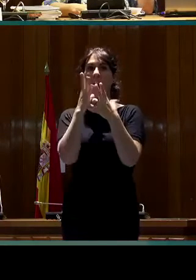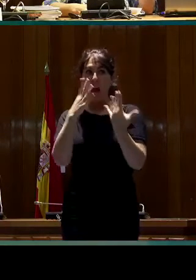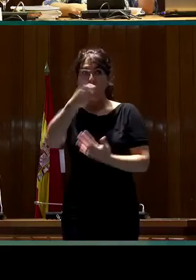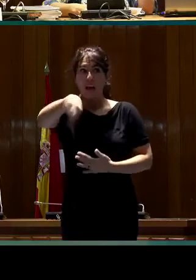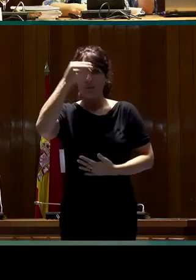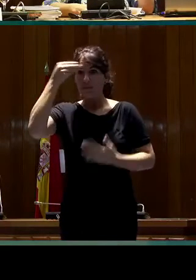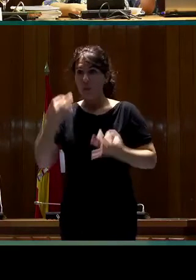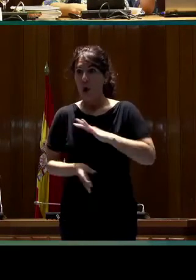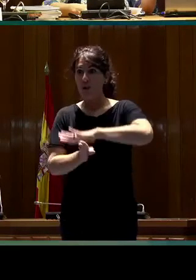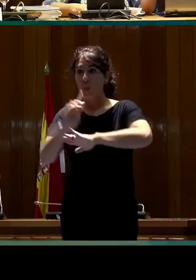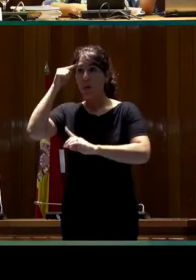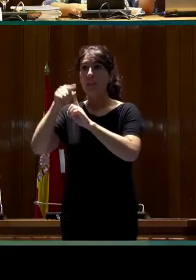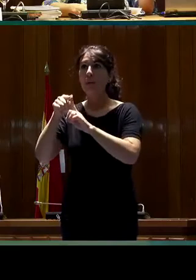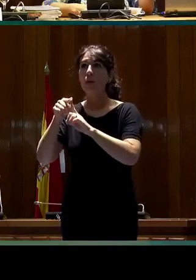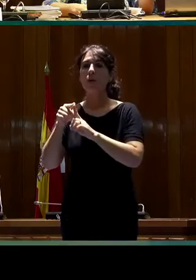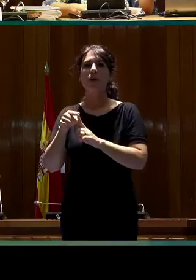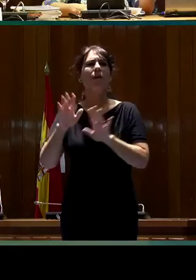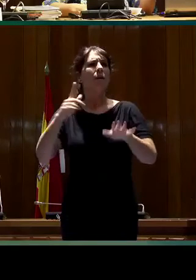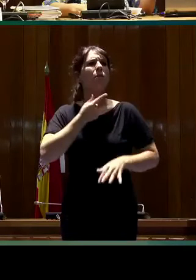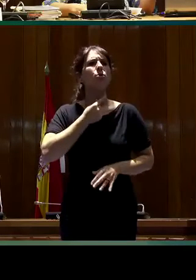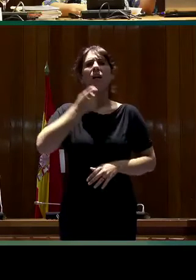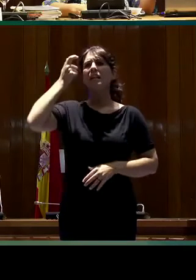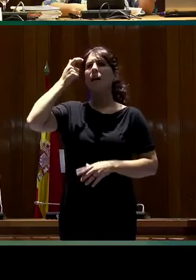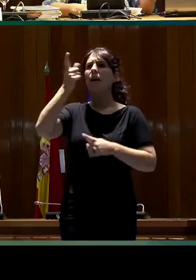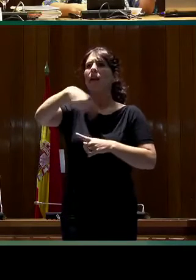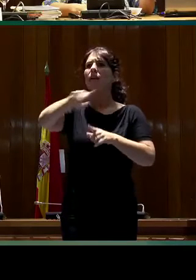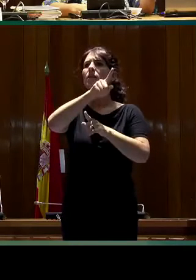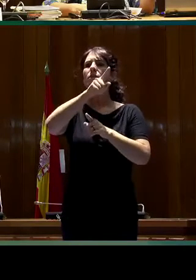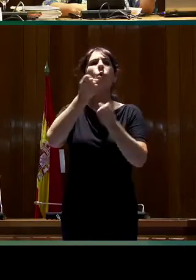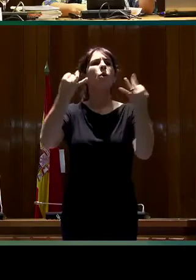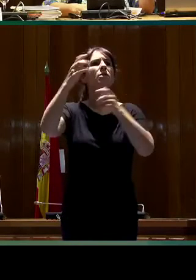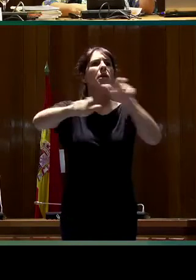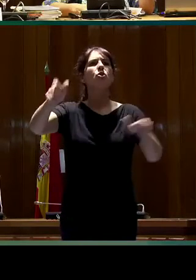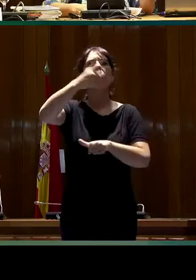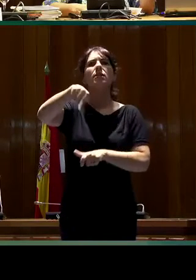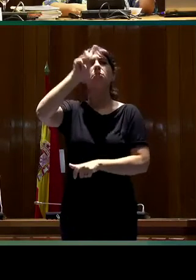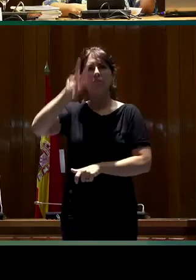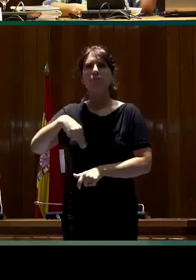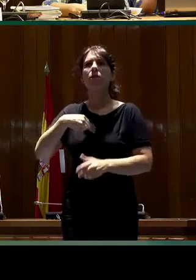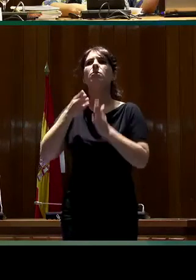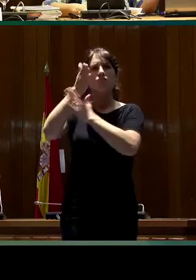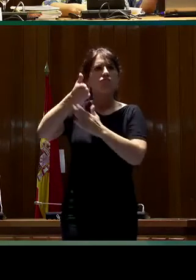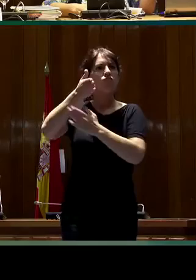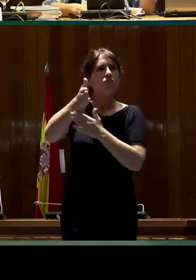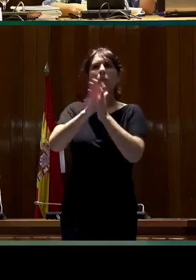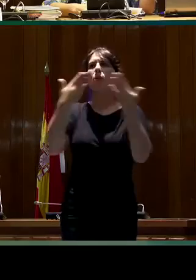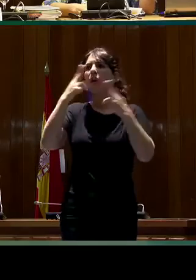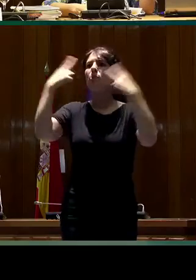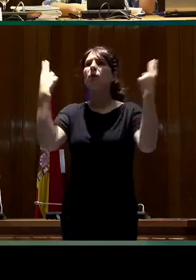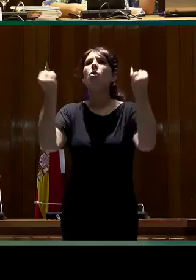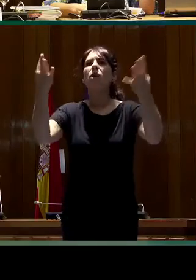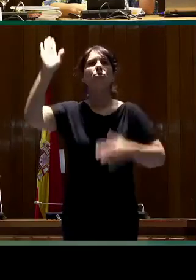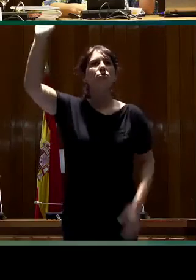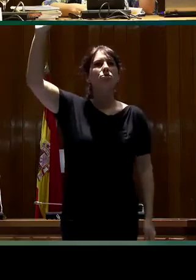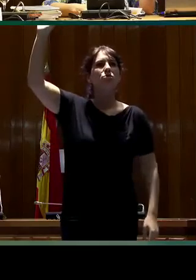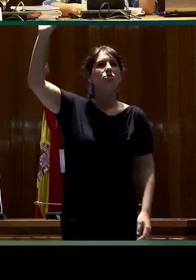Sí que me gustaría saber de aquí, de este aforo, cuántas personas sois usuarios y usuarias de biblioteca pública. Si podéis levantar la mano.